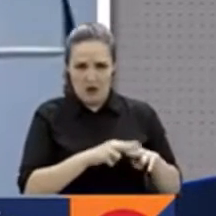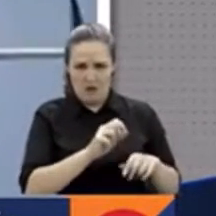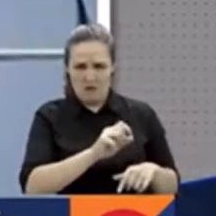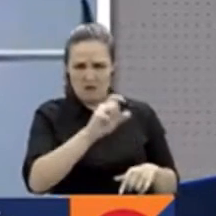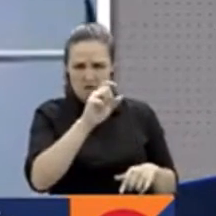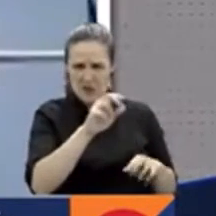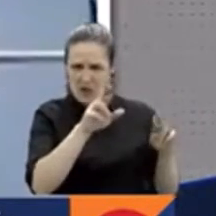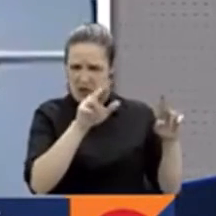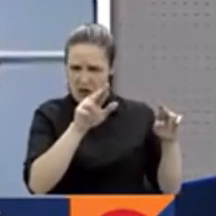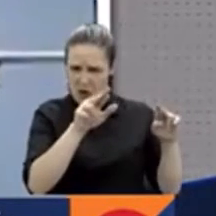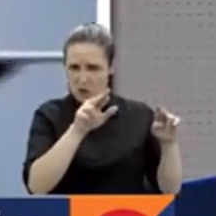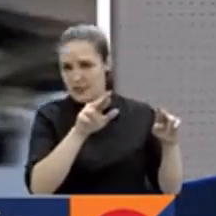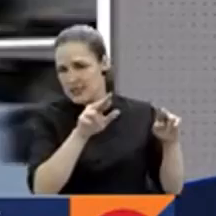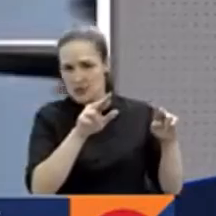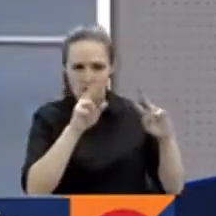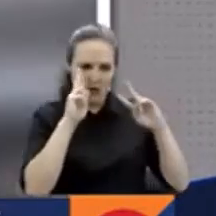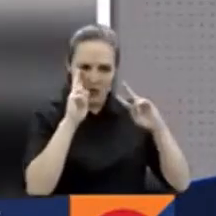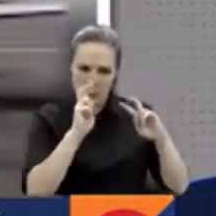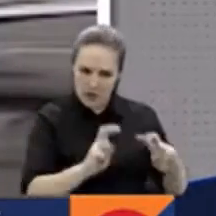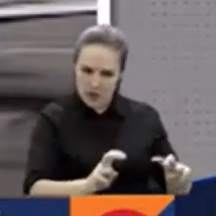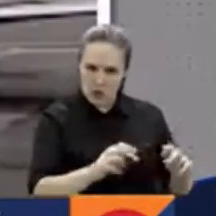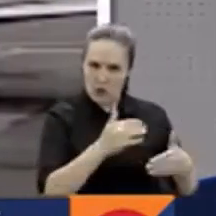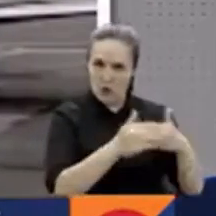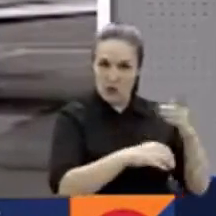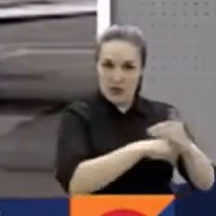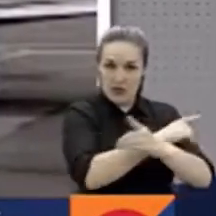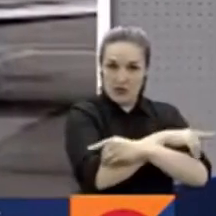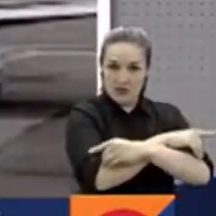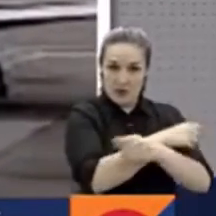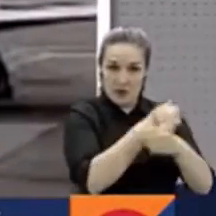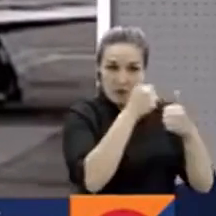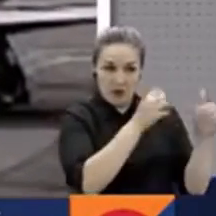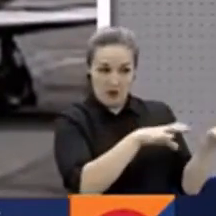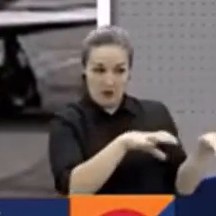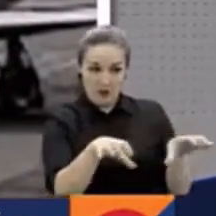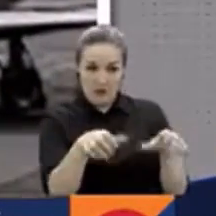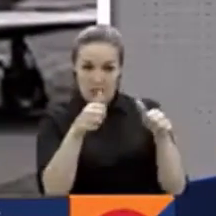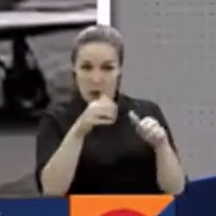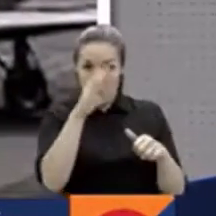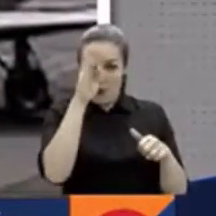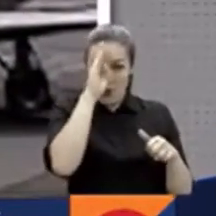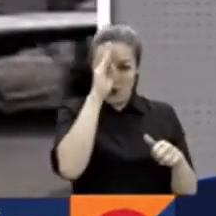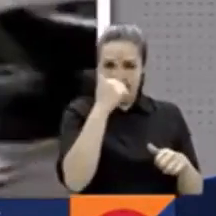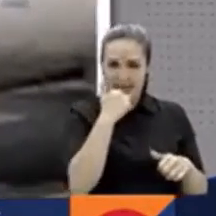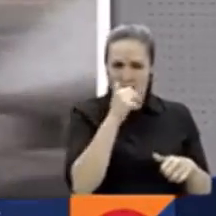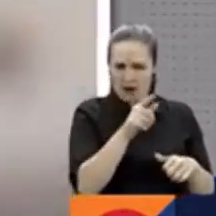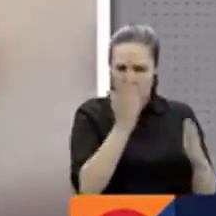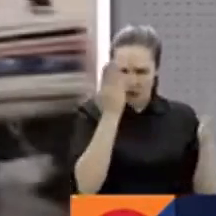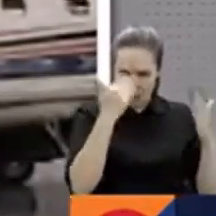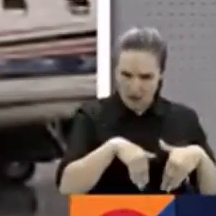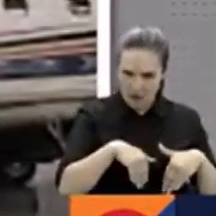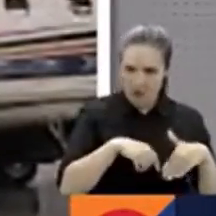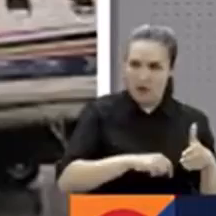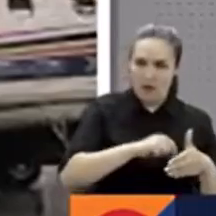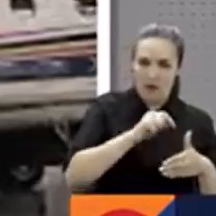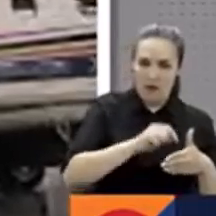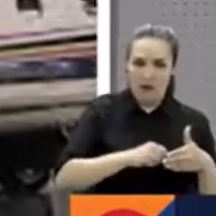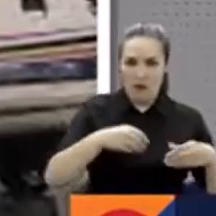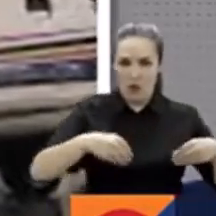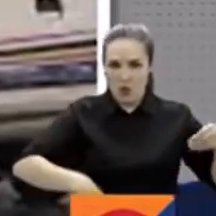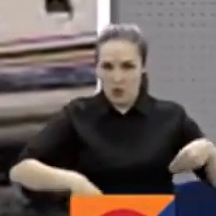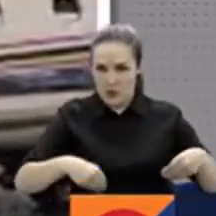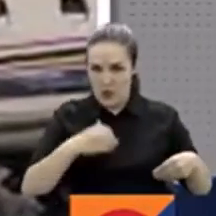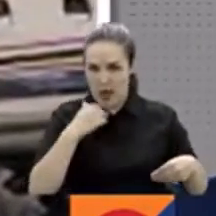conducta irregular disciplinaria y si hay funcionarios de la Policía Nacional que deban ser investigados por posibles actos